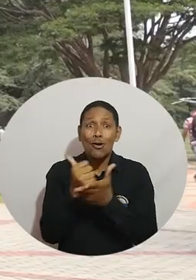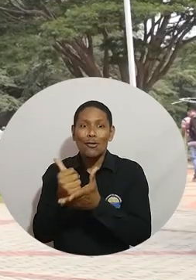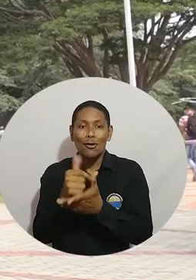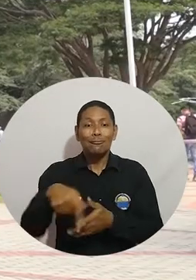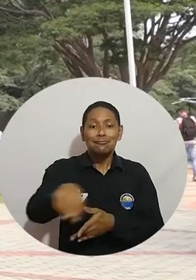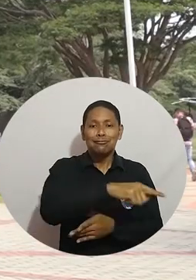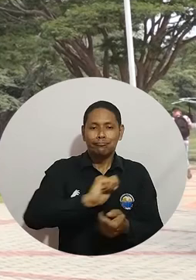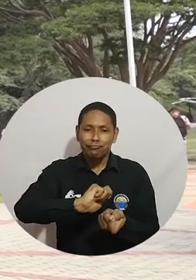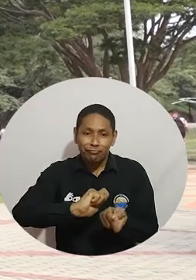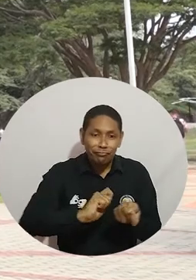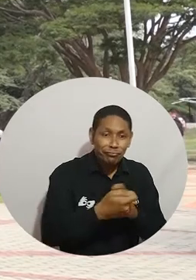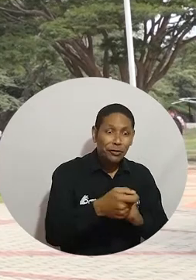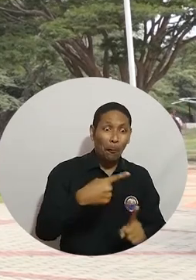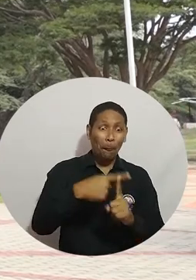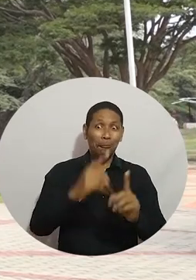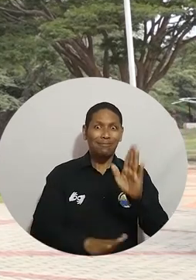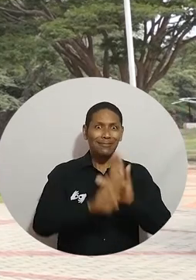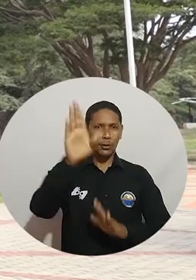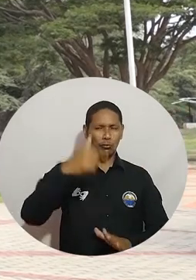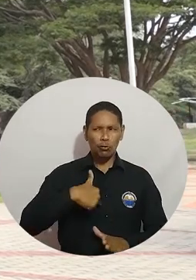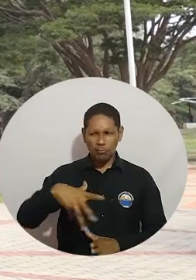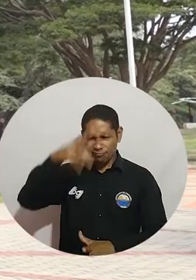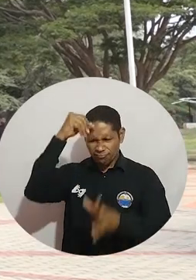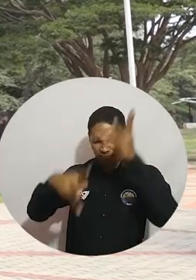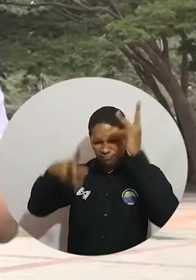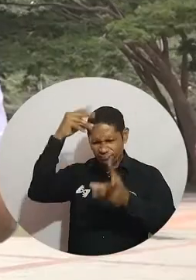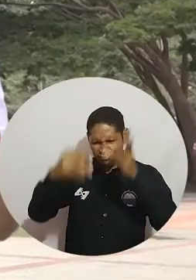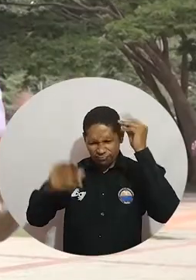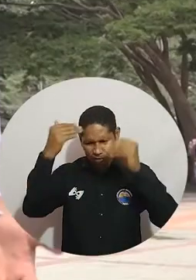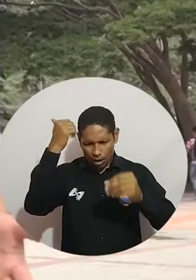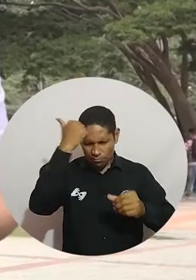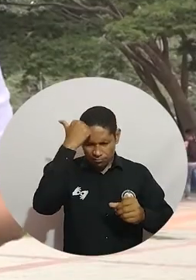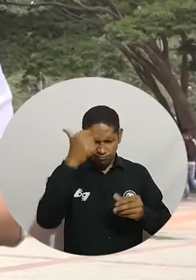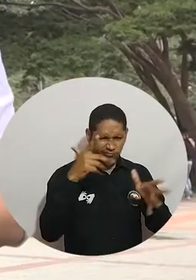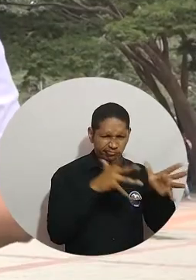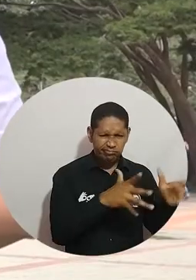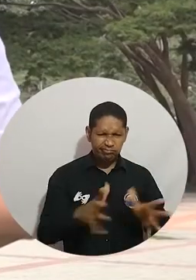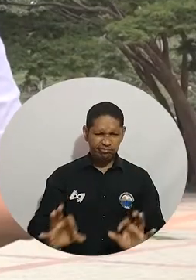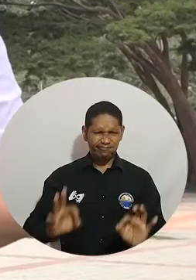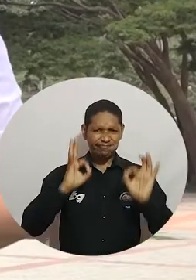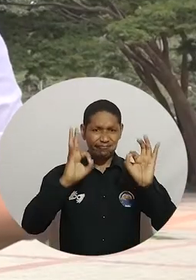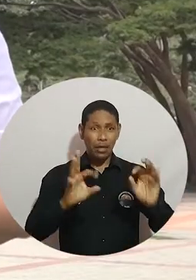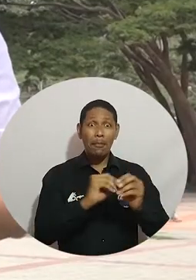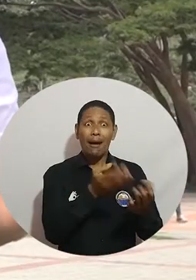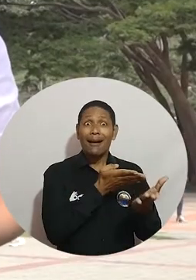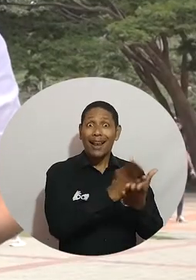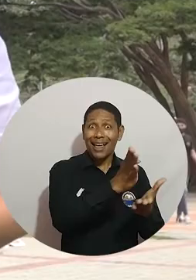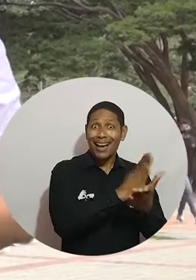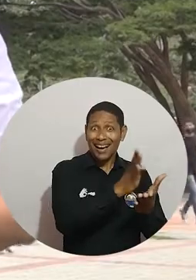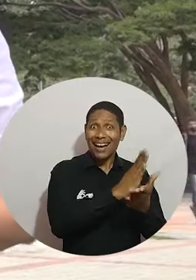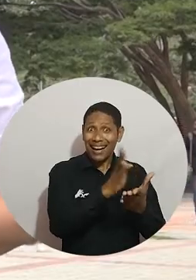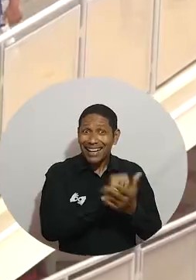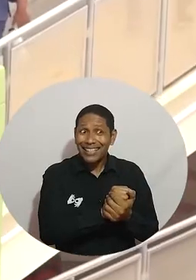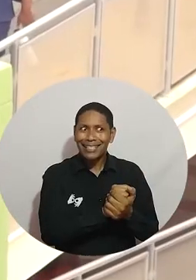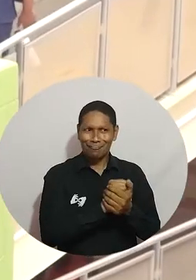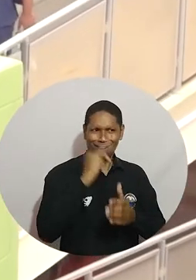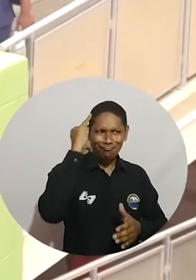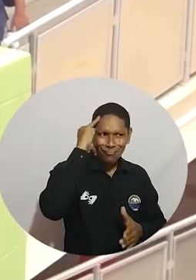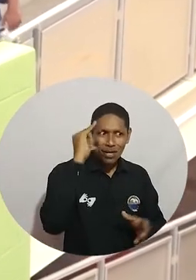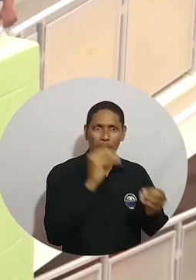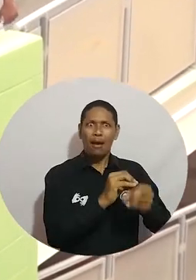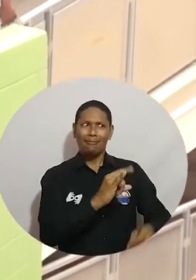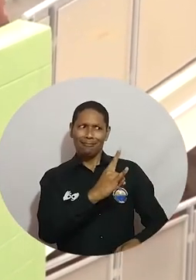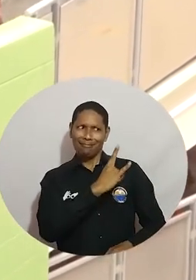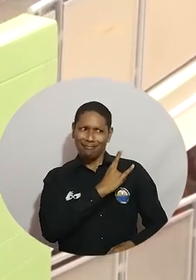transformar positivamente cómo he venido desarrollando la docencia, aportar de manera significativa al programa de psicología y a la universidad